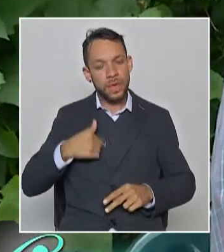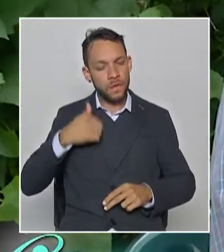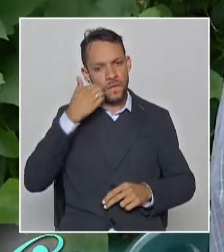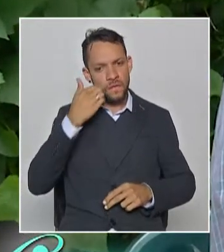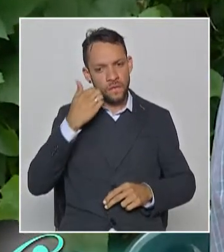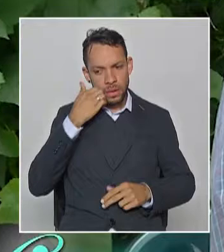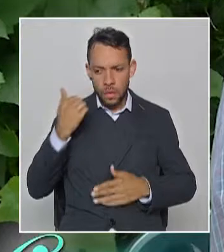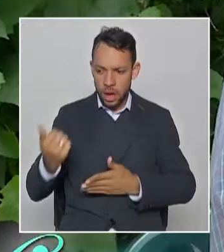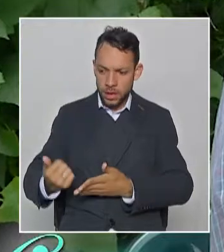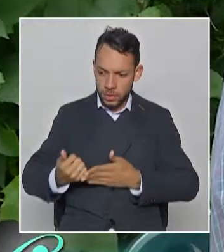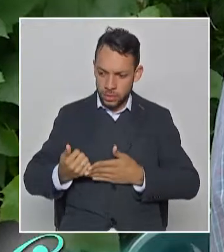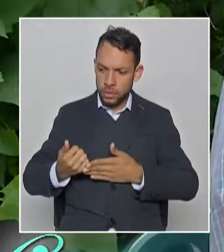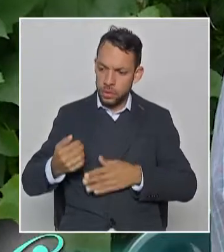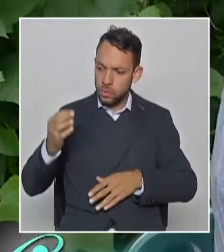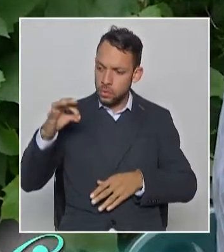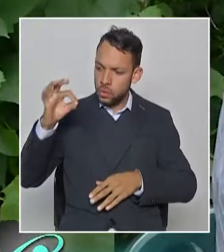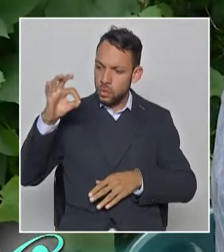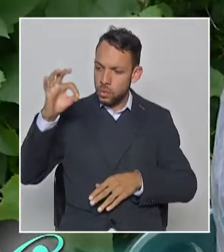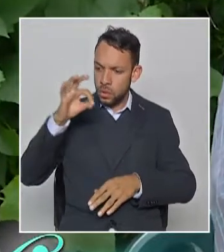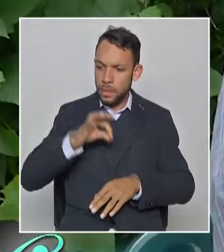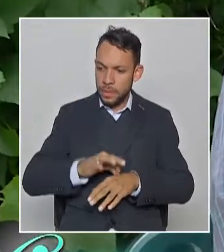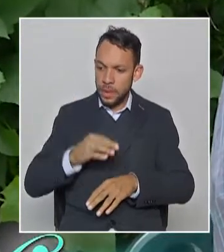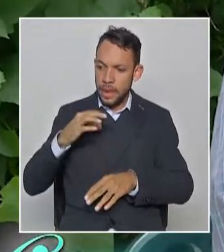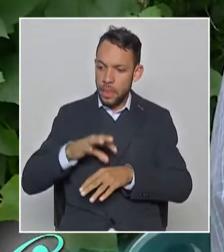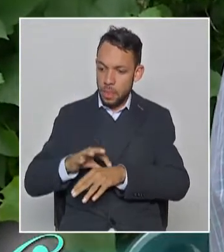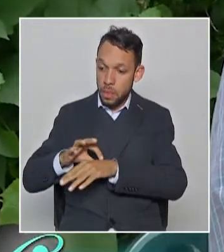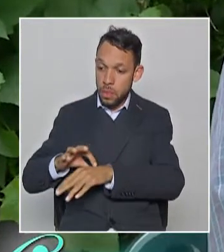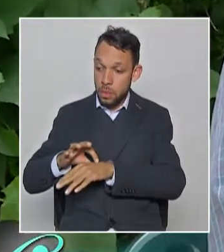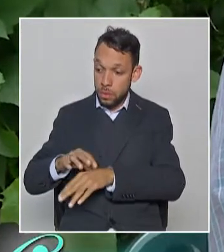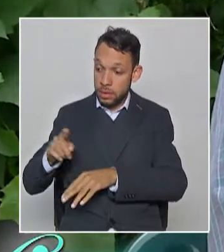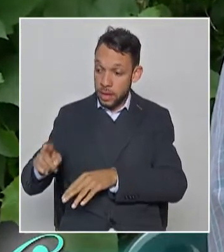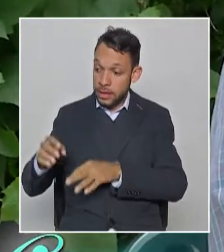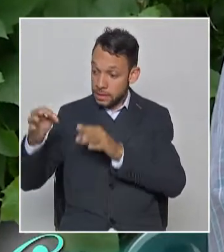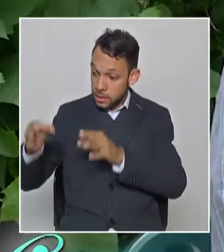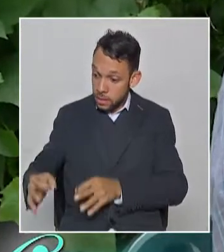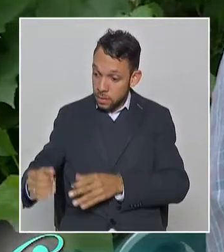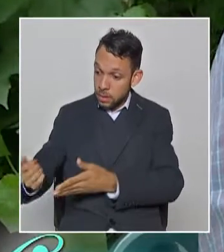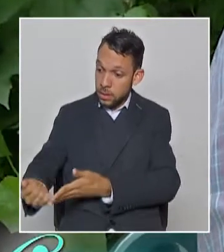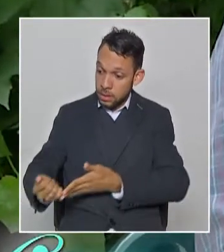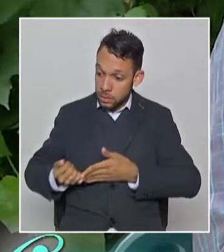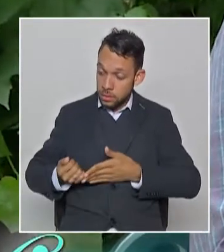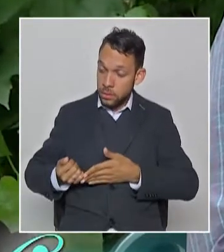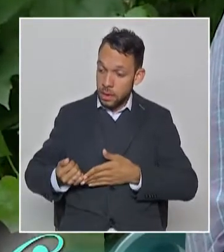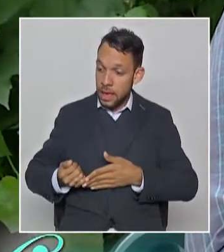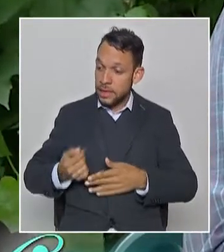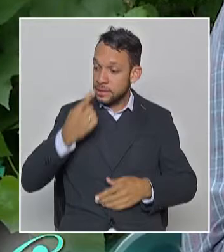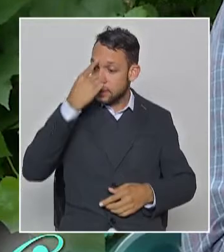hay una doctora de apellido Santonato.